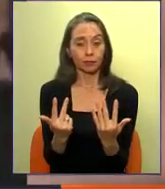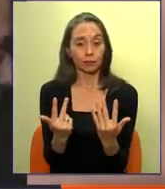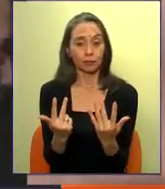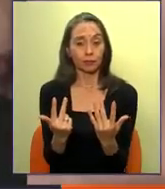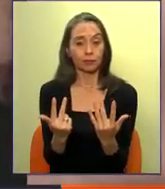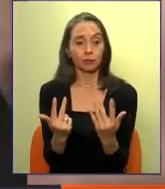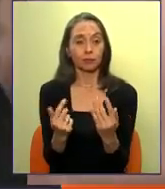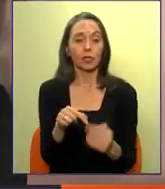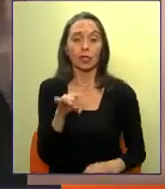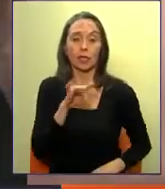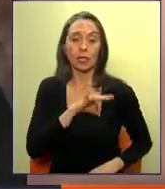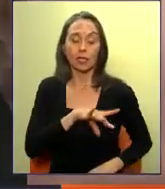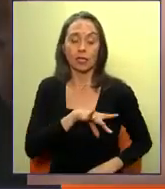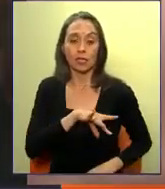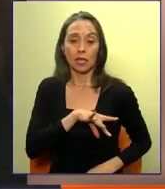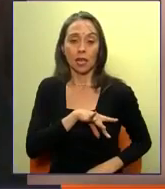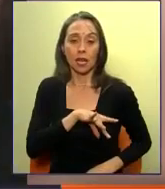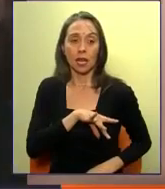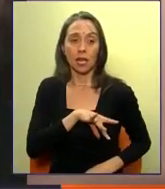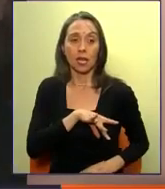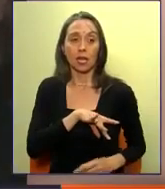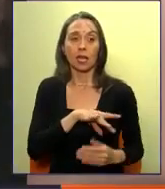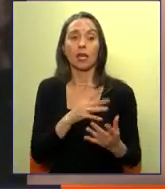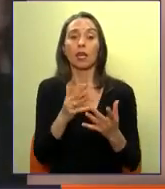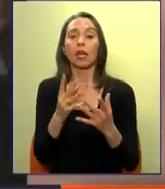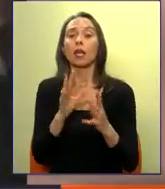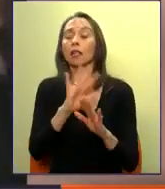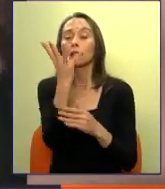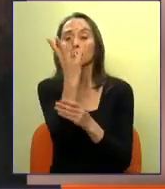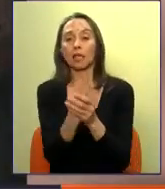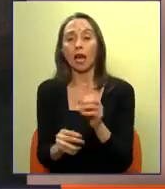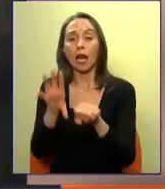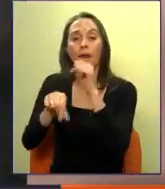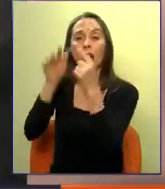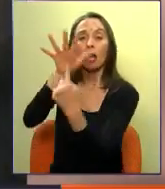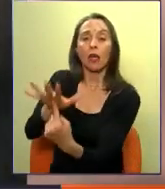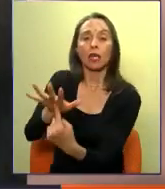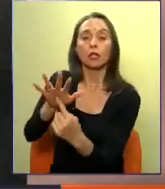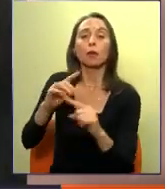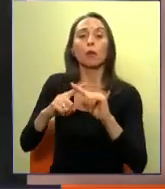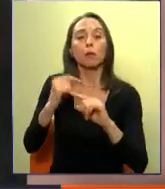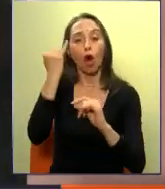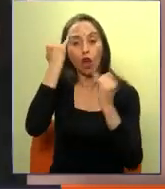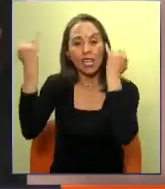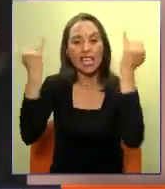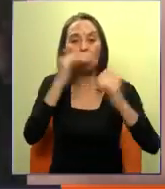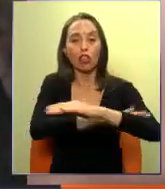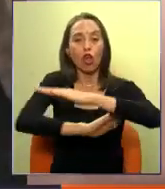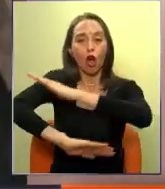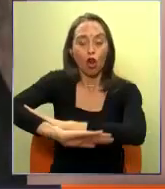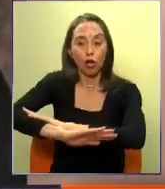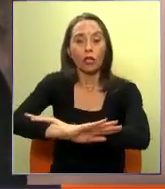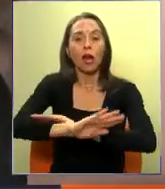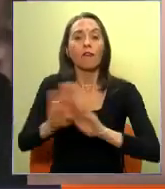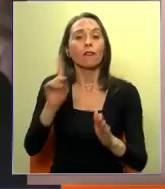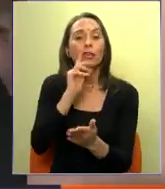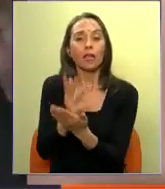desaparecen en Chile las discriminaciones ideológicas. Deja de haber